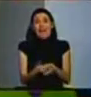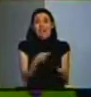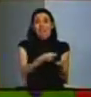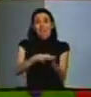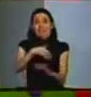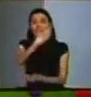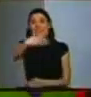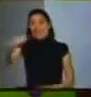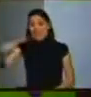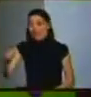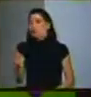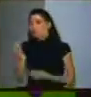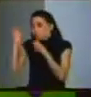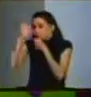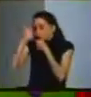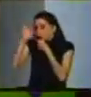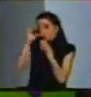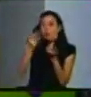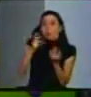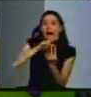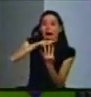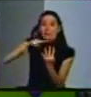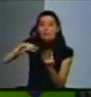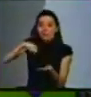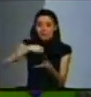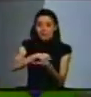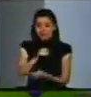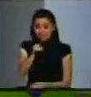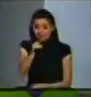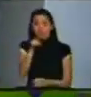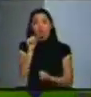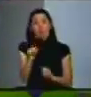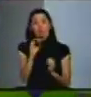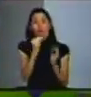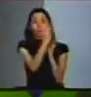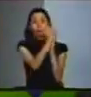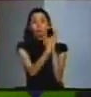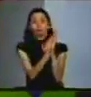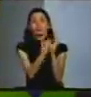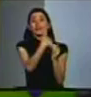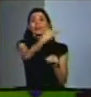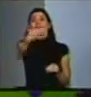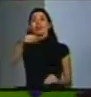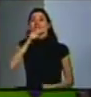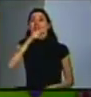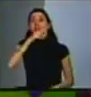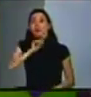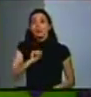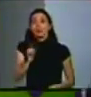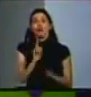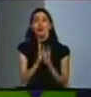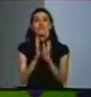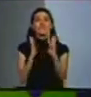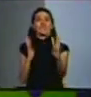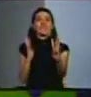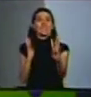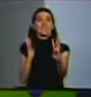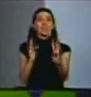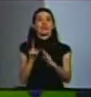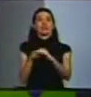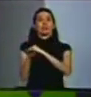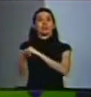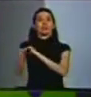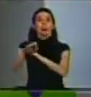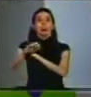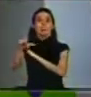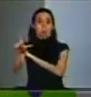los regalos. Por eso buscamos alternativas. El fin de semana puede completar la lista del viejito pascuero sin hacer largas filas y ni siquiera